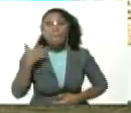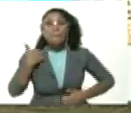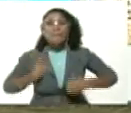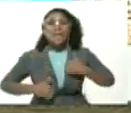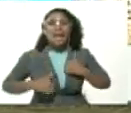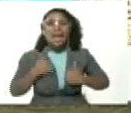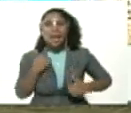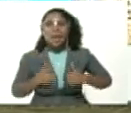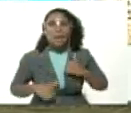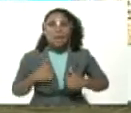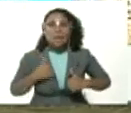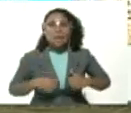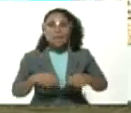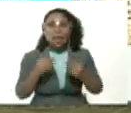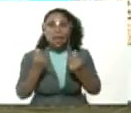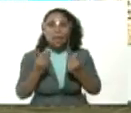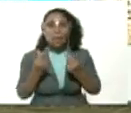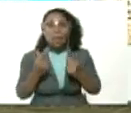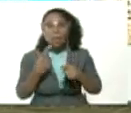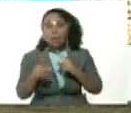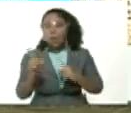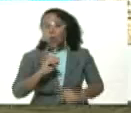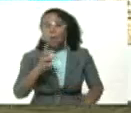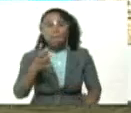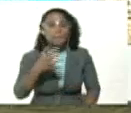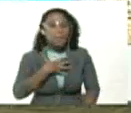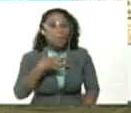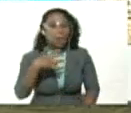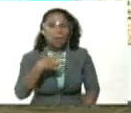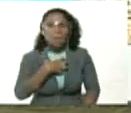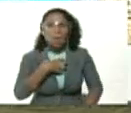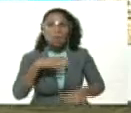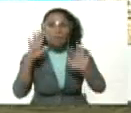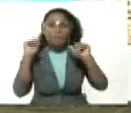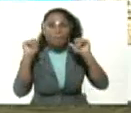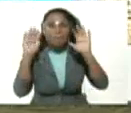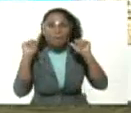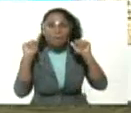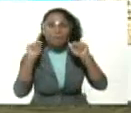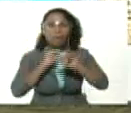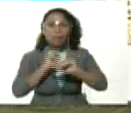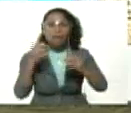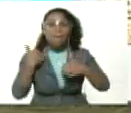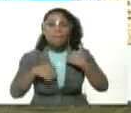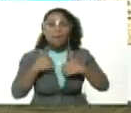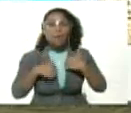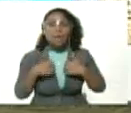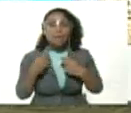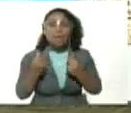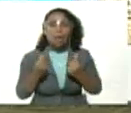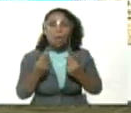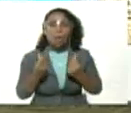miércoles de economía, pero no podemos despedir el miércoles de economía